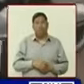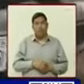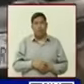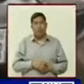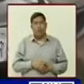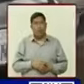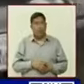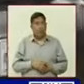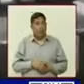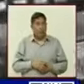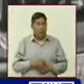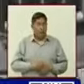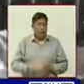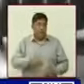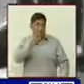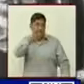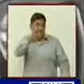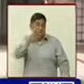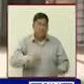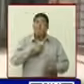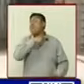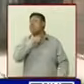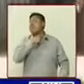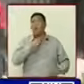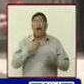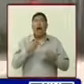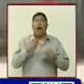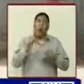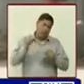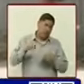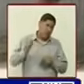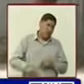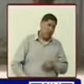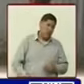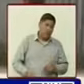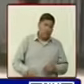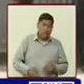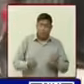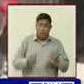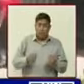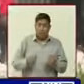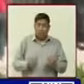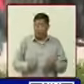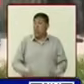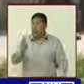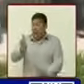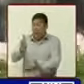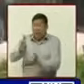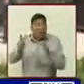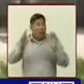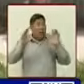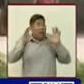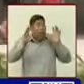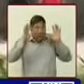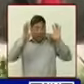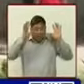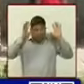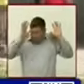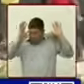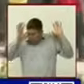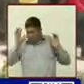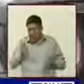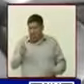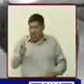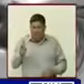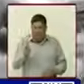¿Hubo intimidación, arma de fuego al momento del comercio? A la víctima, sí. En el momento de la comisión del hecho hubo un tipo de vejamen